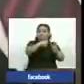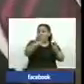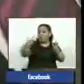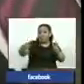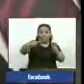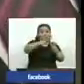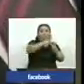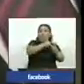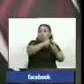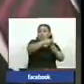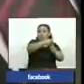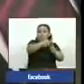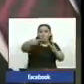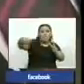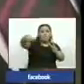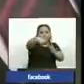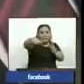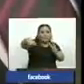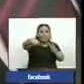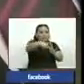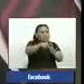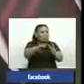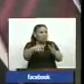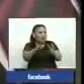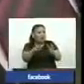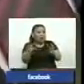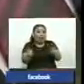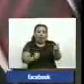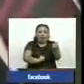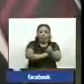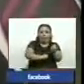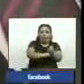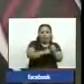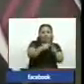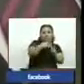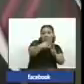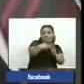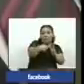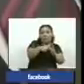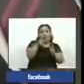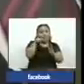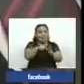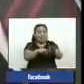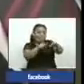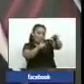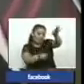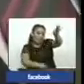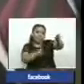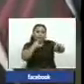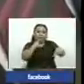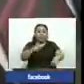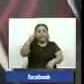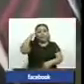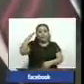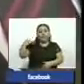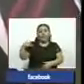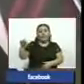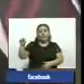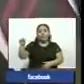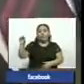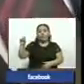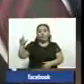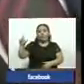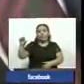Quienes se los entregaban es en calidad de cómplice necesario, siendo ella la señora Soledad Fúnez Donaire de Ramírez,